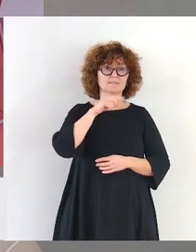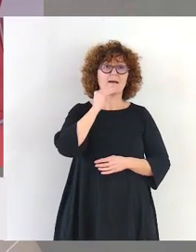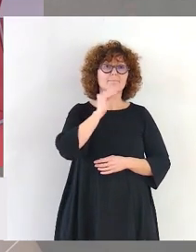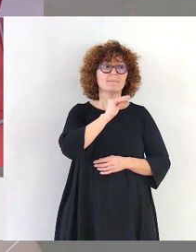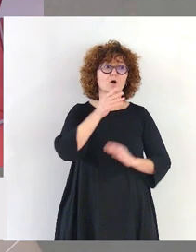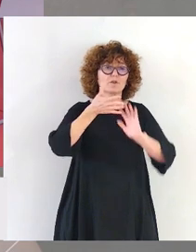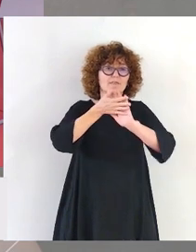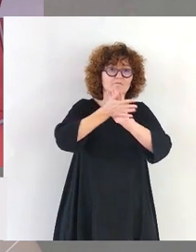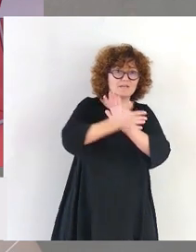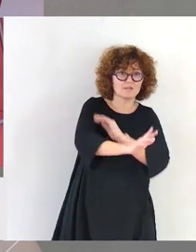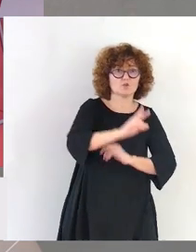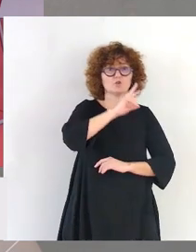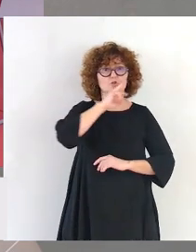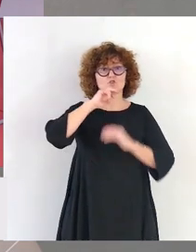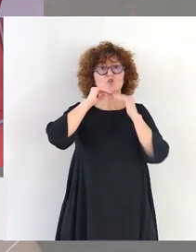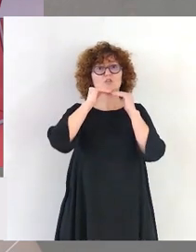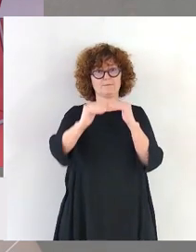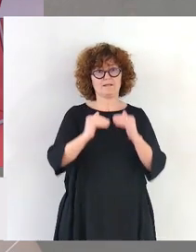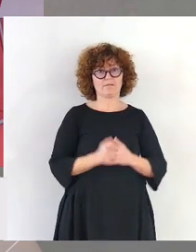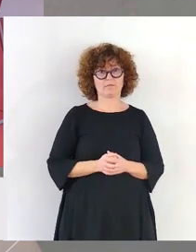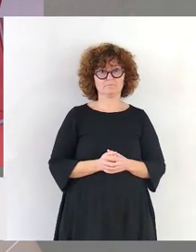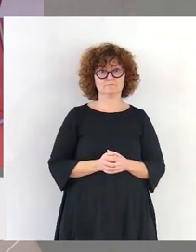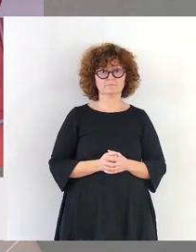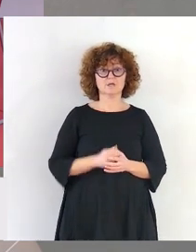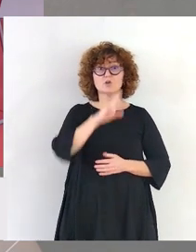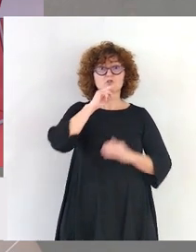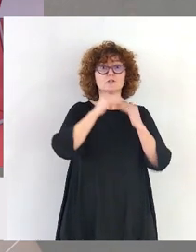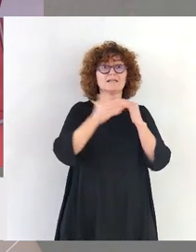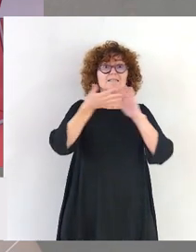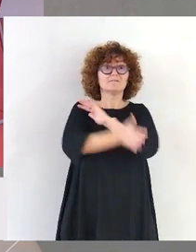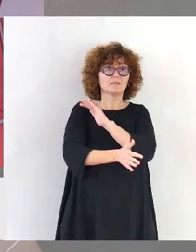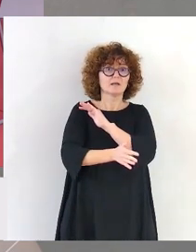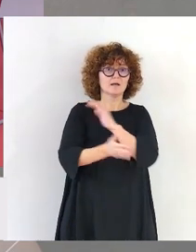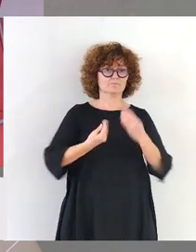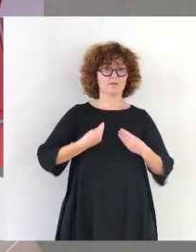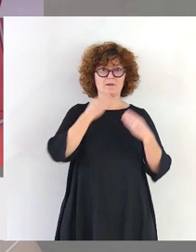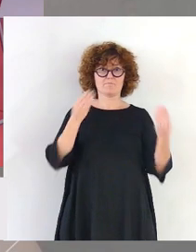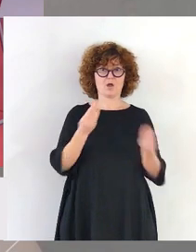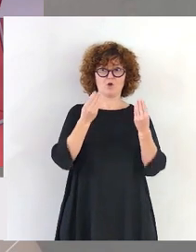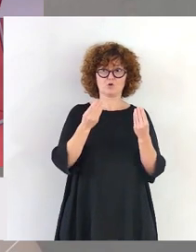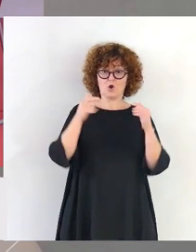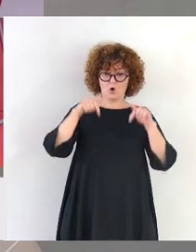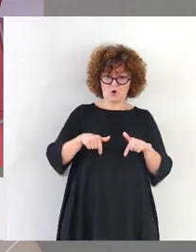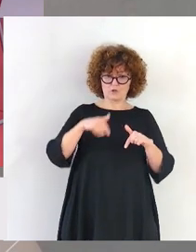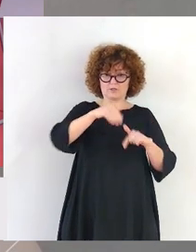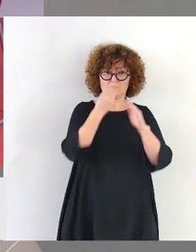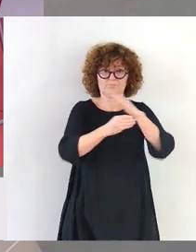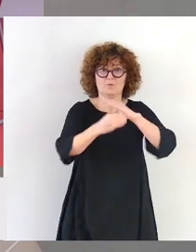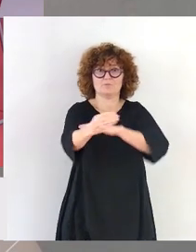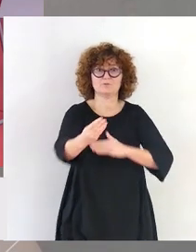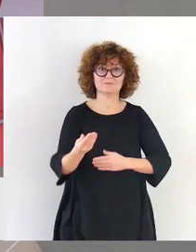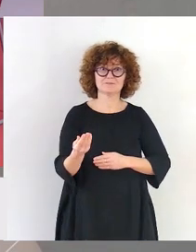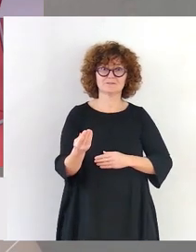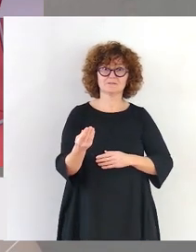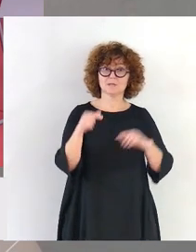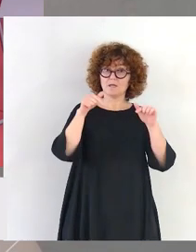sostenibilidad que podemos darnos la sostenibilidad es que vivamos mejor los que estamos hoy y los que vendrán mañana pero consiste